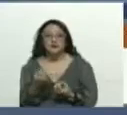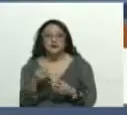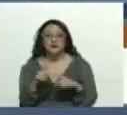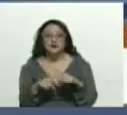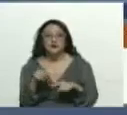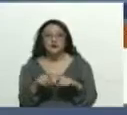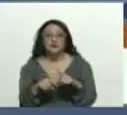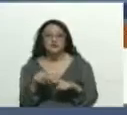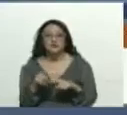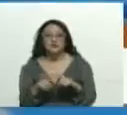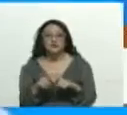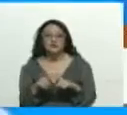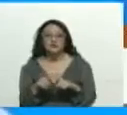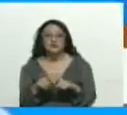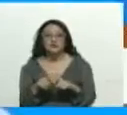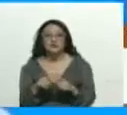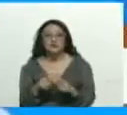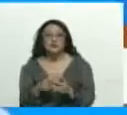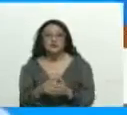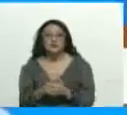cosas que ha tenido que enfrentar